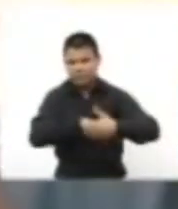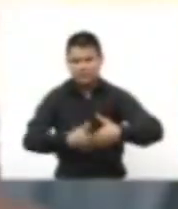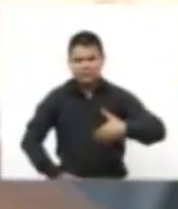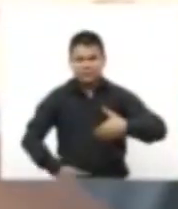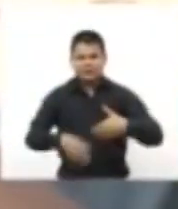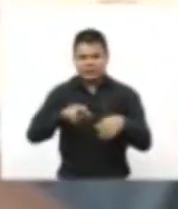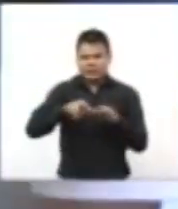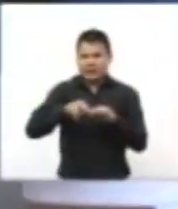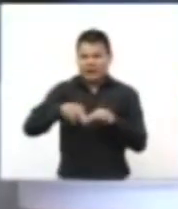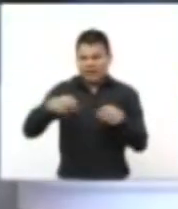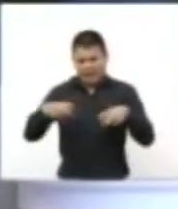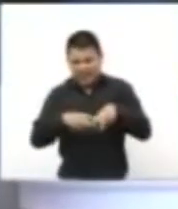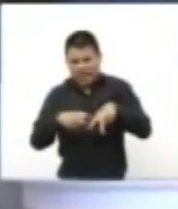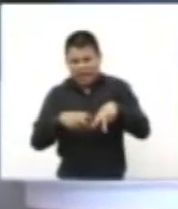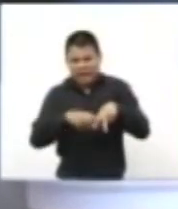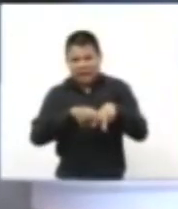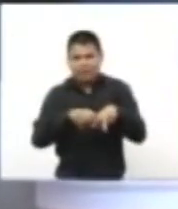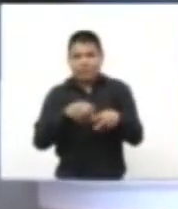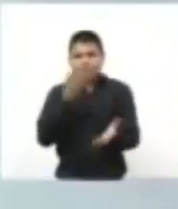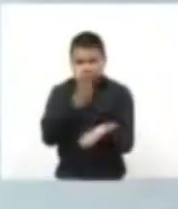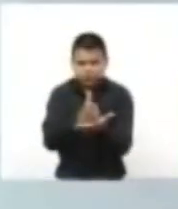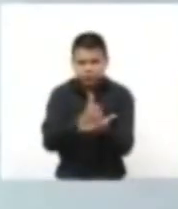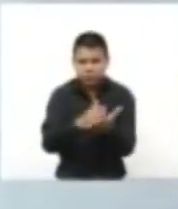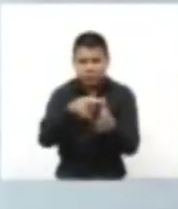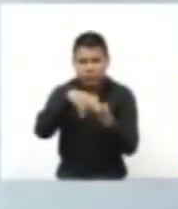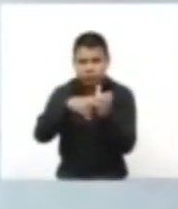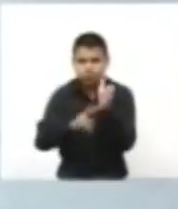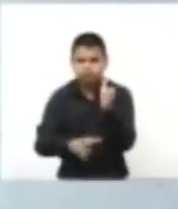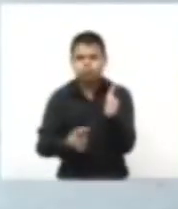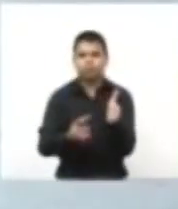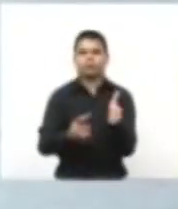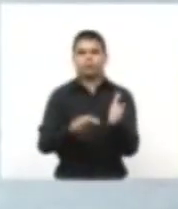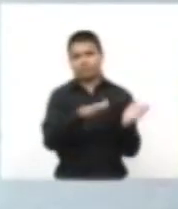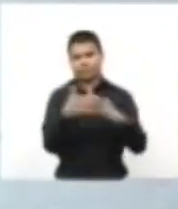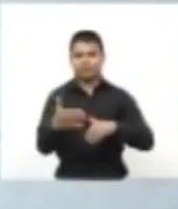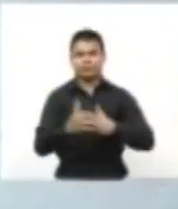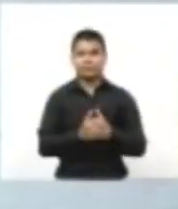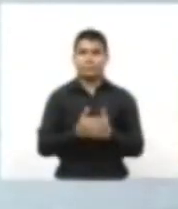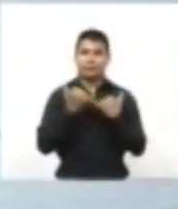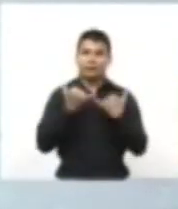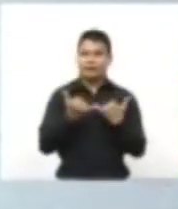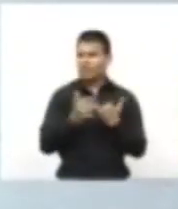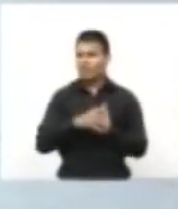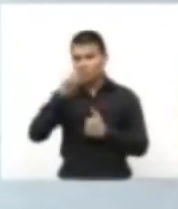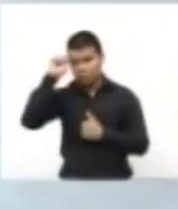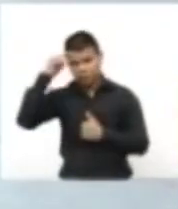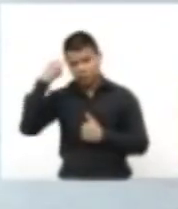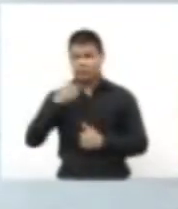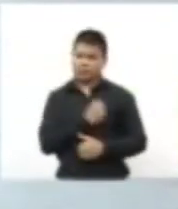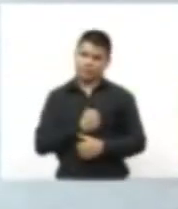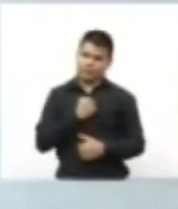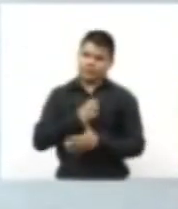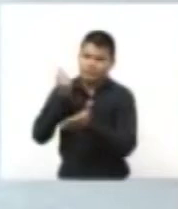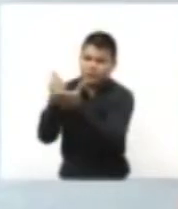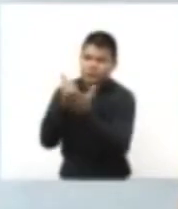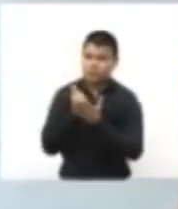con sus 4 hijos, por lo que piden ayuda. Que responda porque vino a buscar un buen beneficio y mira, vino